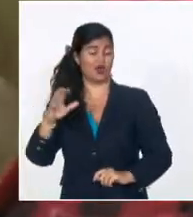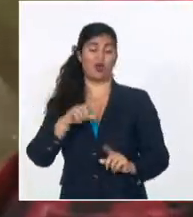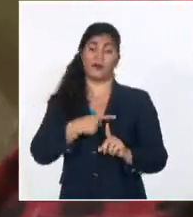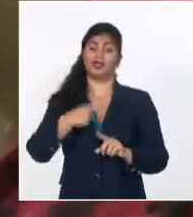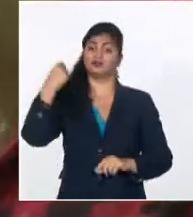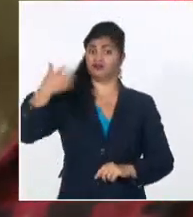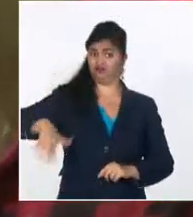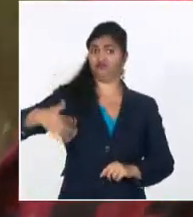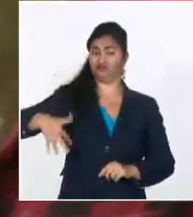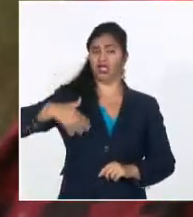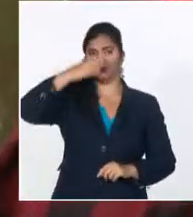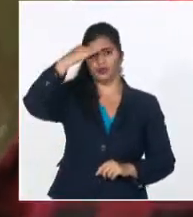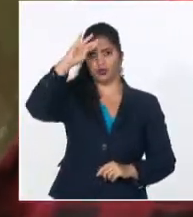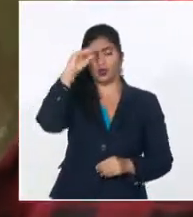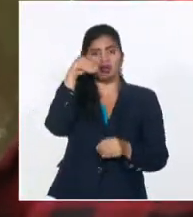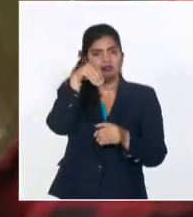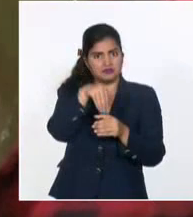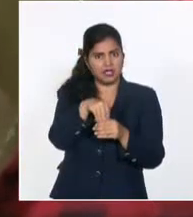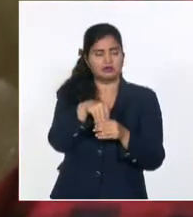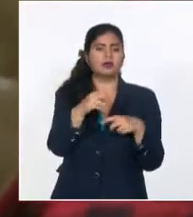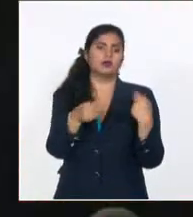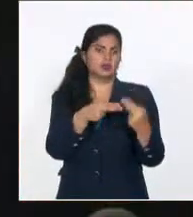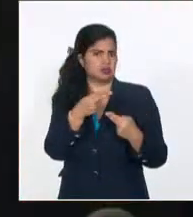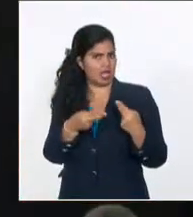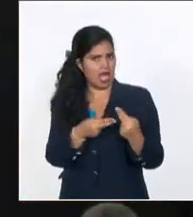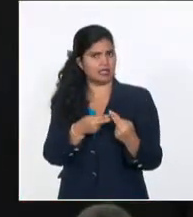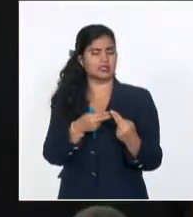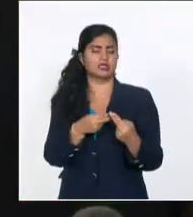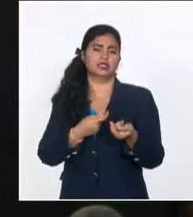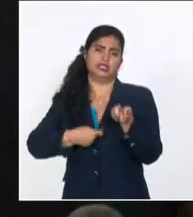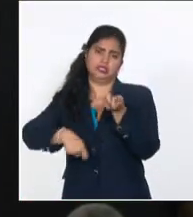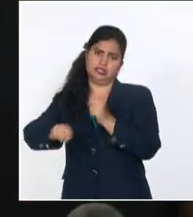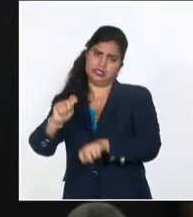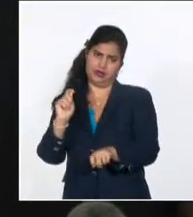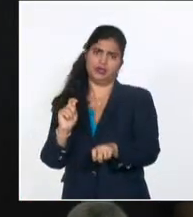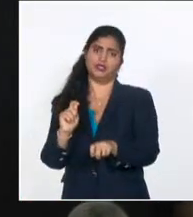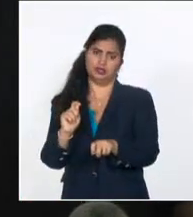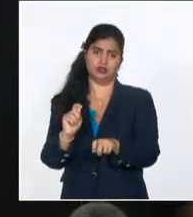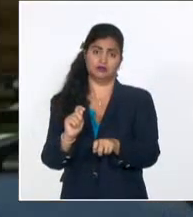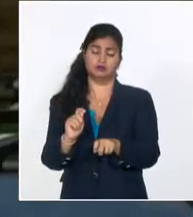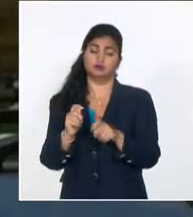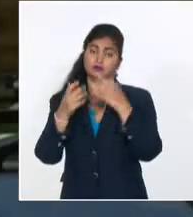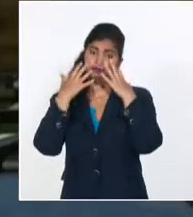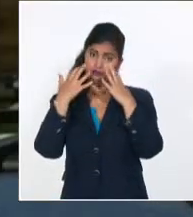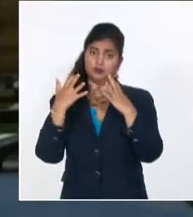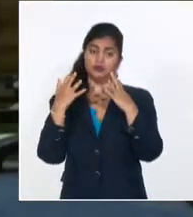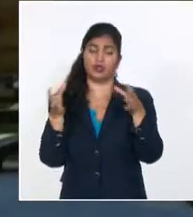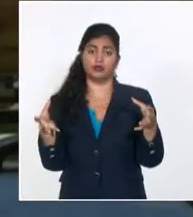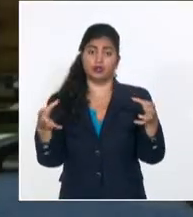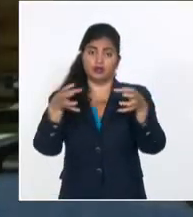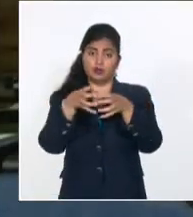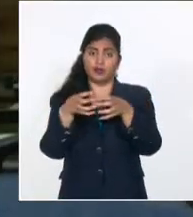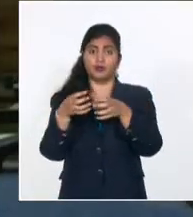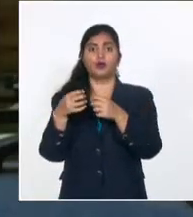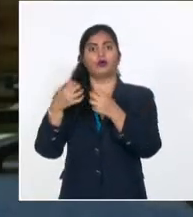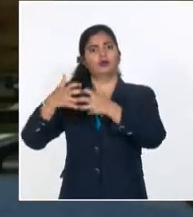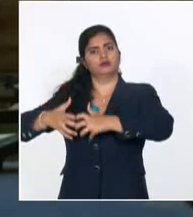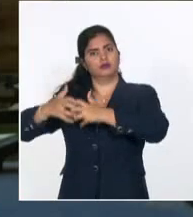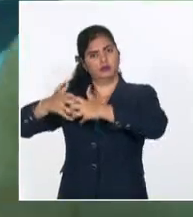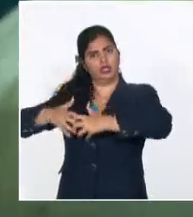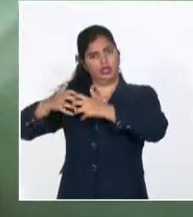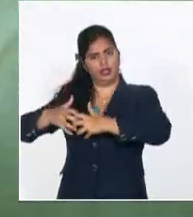una nueva producción que nos está dando vida. Es muy importante para nosotros la integración con la industria. Además, vamos a profundizar en los temas de